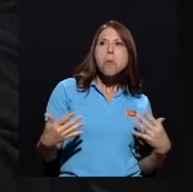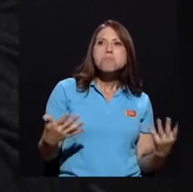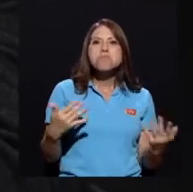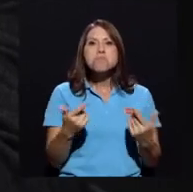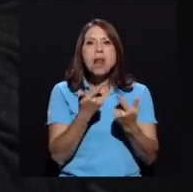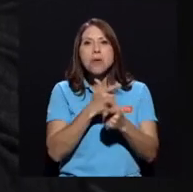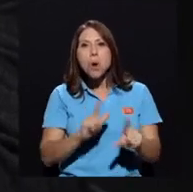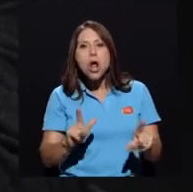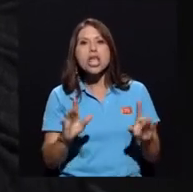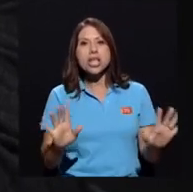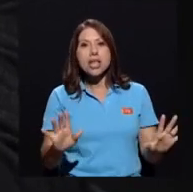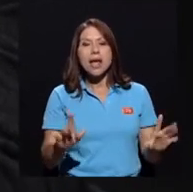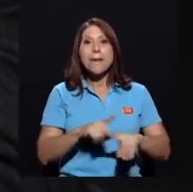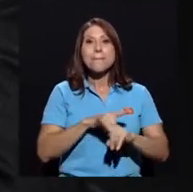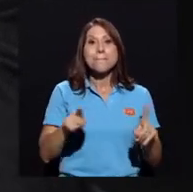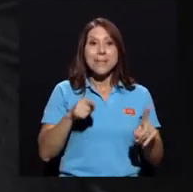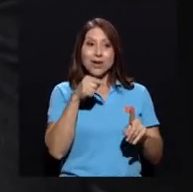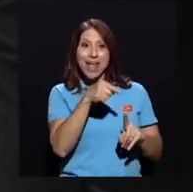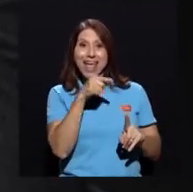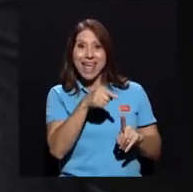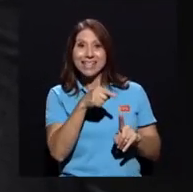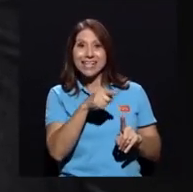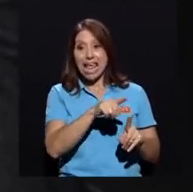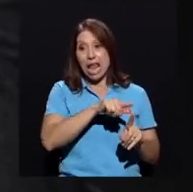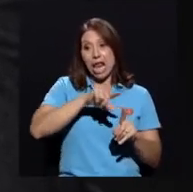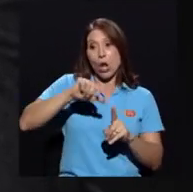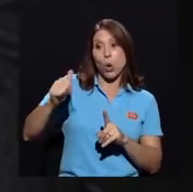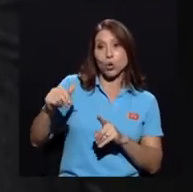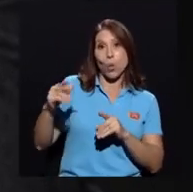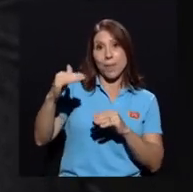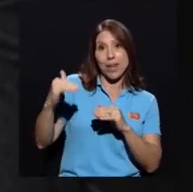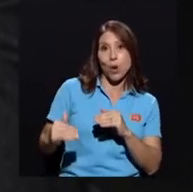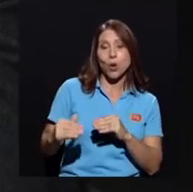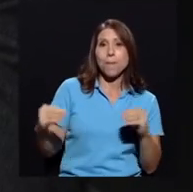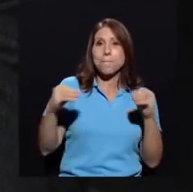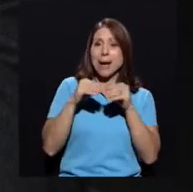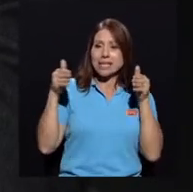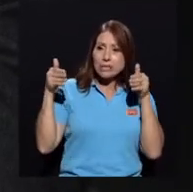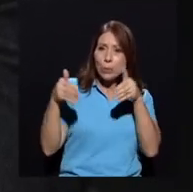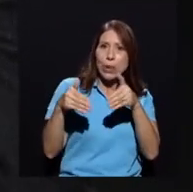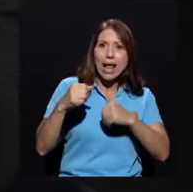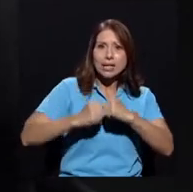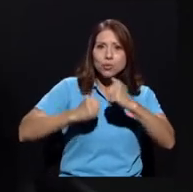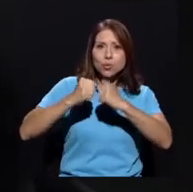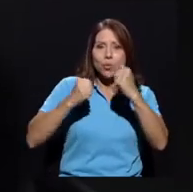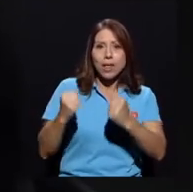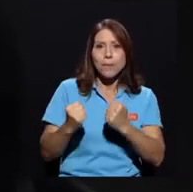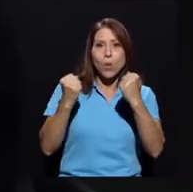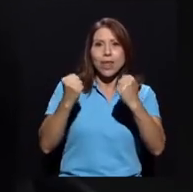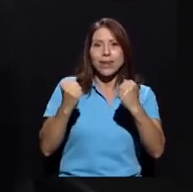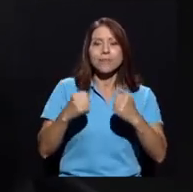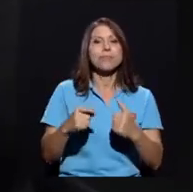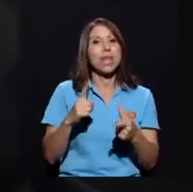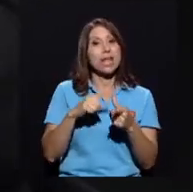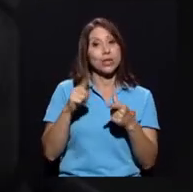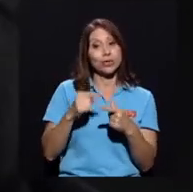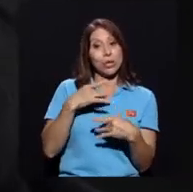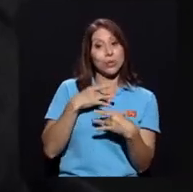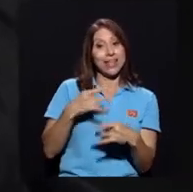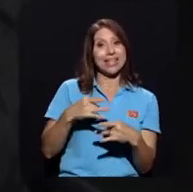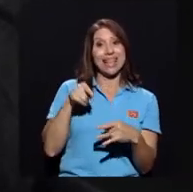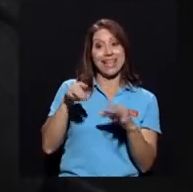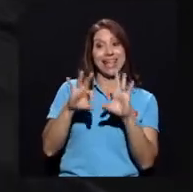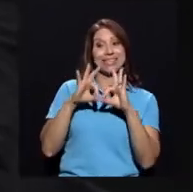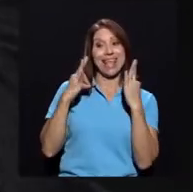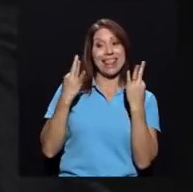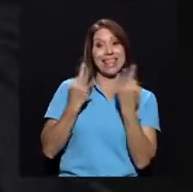estuvo más dedicado evidentemente a la estructura de poder. Y entonces lo interesante es que en esa dinastía,